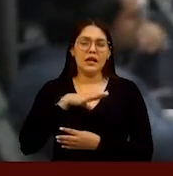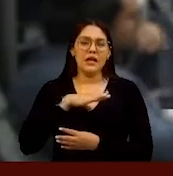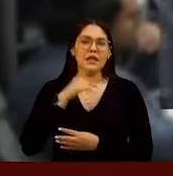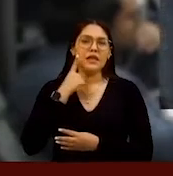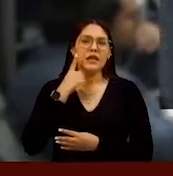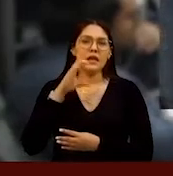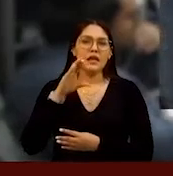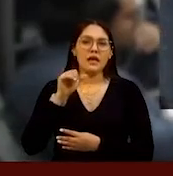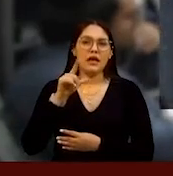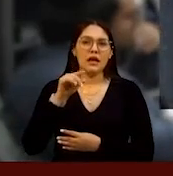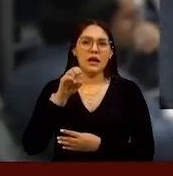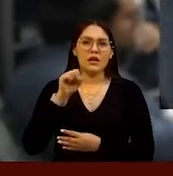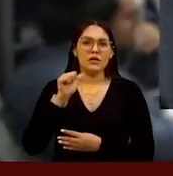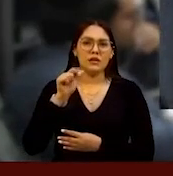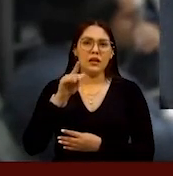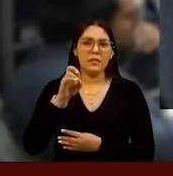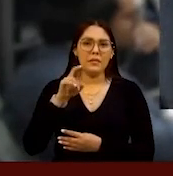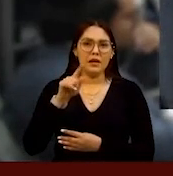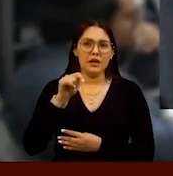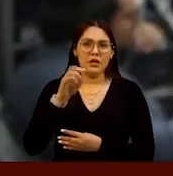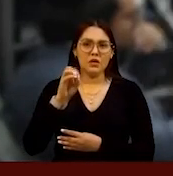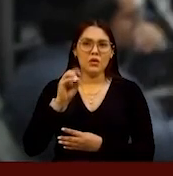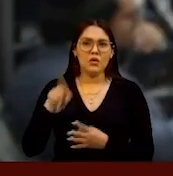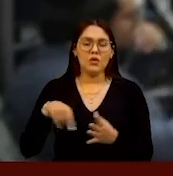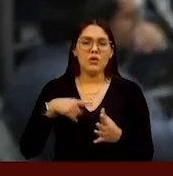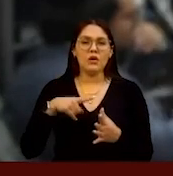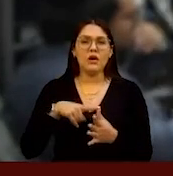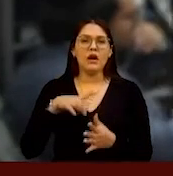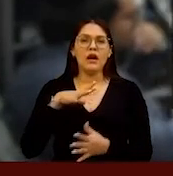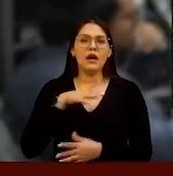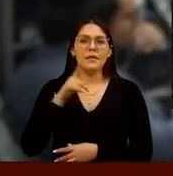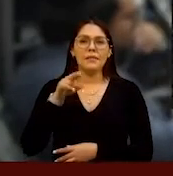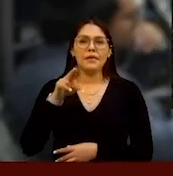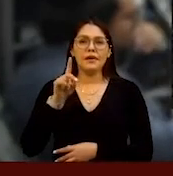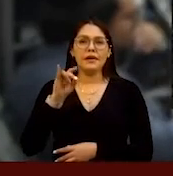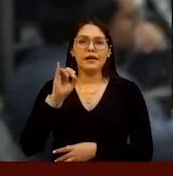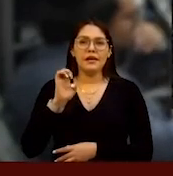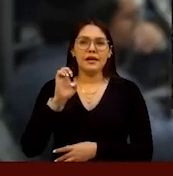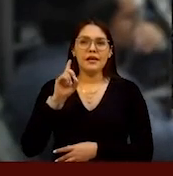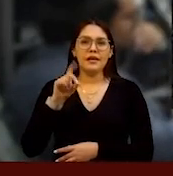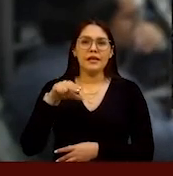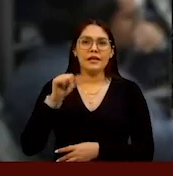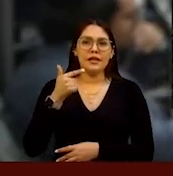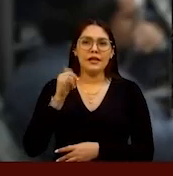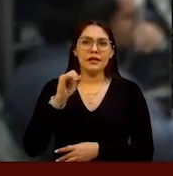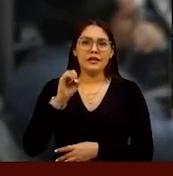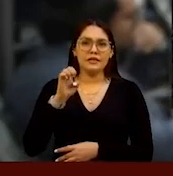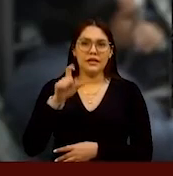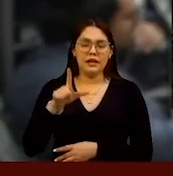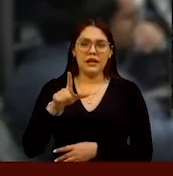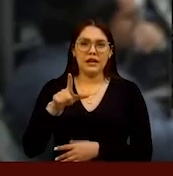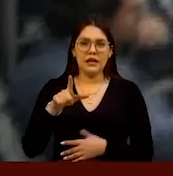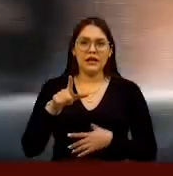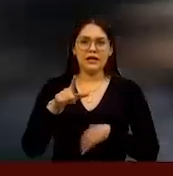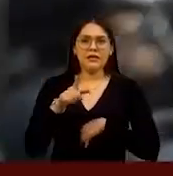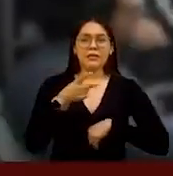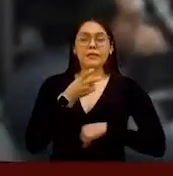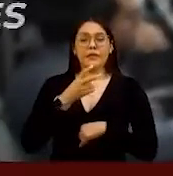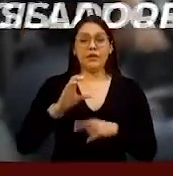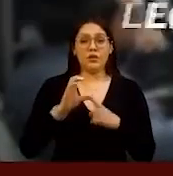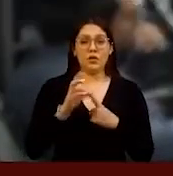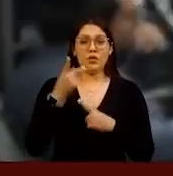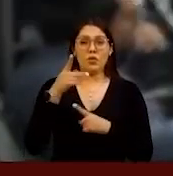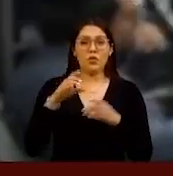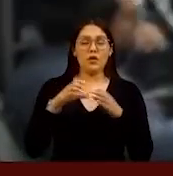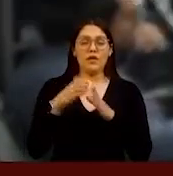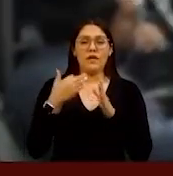Carlos Alberto León García. Y por el PRD, la diputada Edna Giselle Díaz Acevedo. En esta tercera comisión, aún